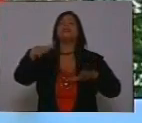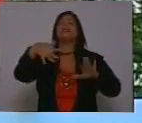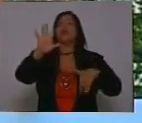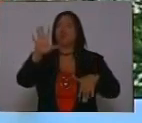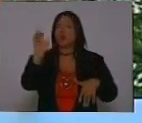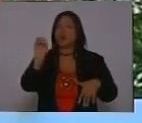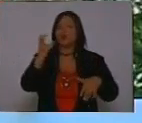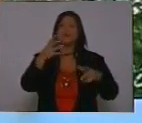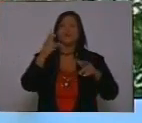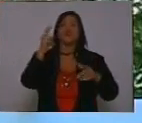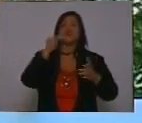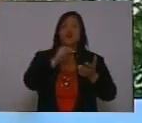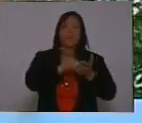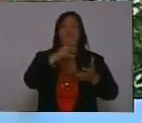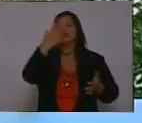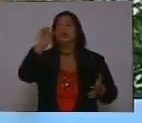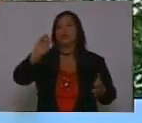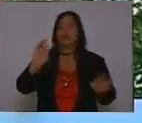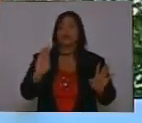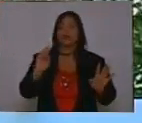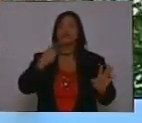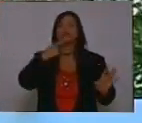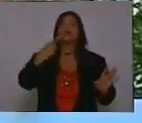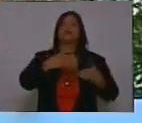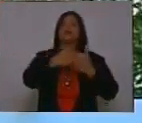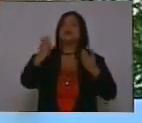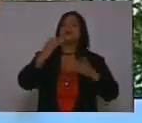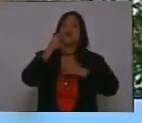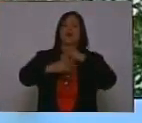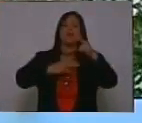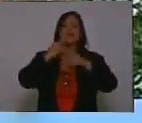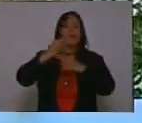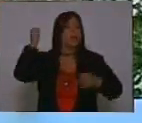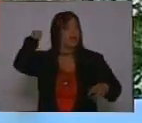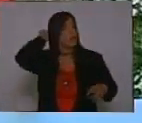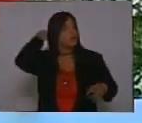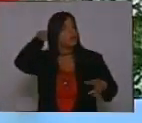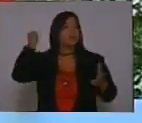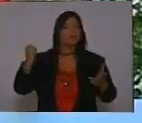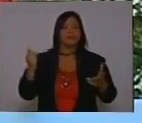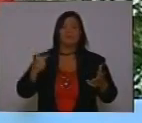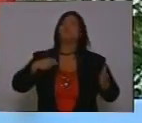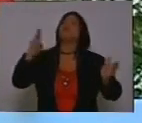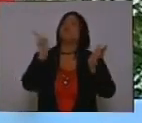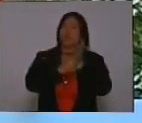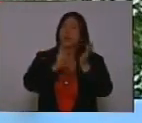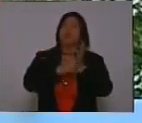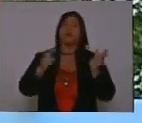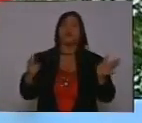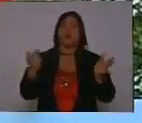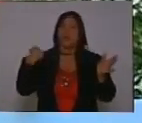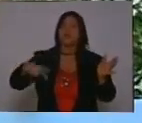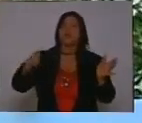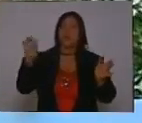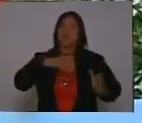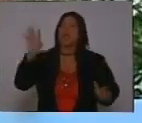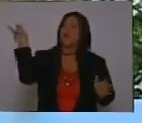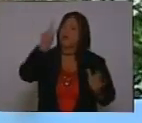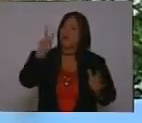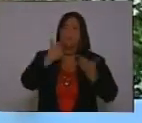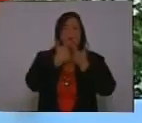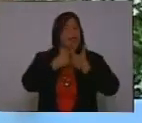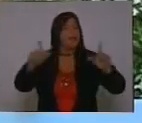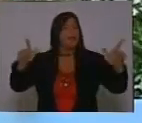Dios nos tenga con vida, a decirle al más universal de los libertadores: te cumplimos, tenemos una patria